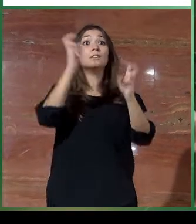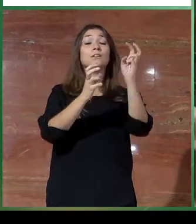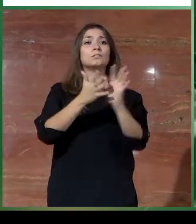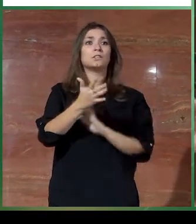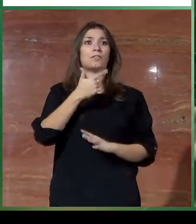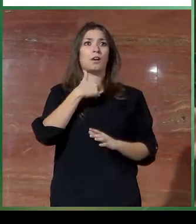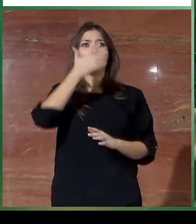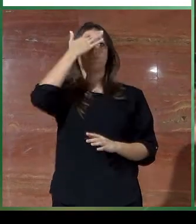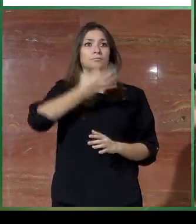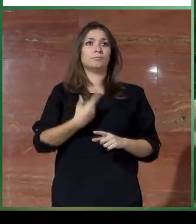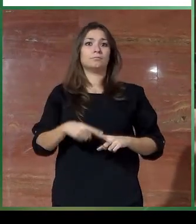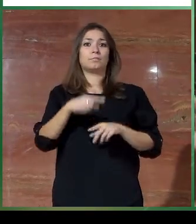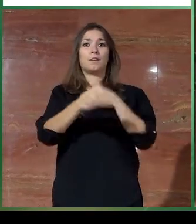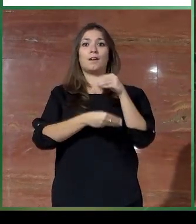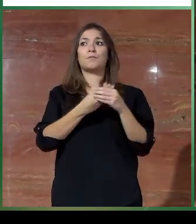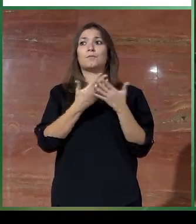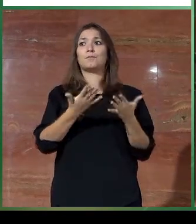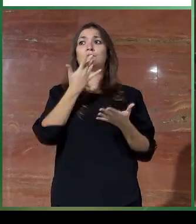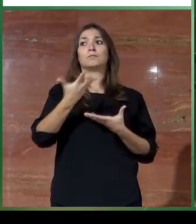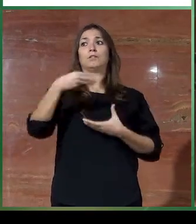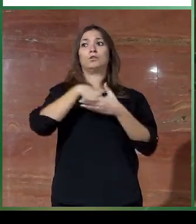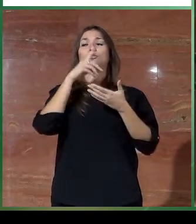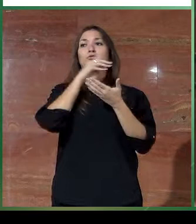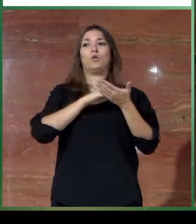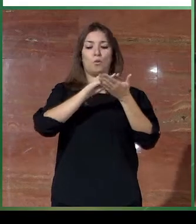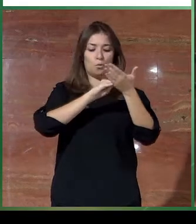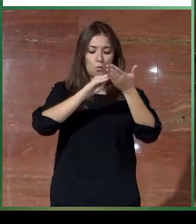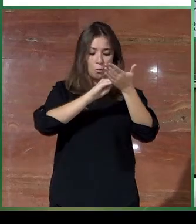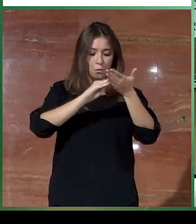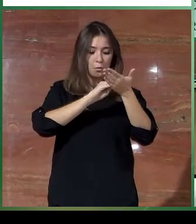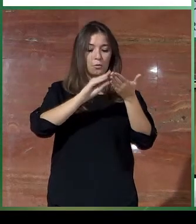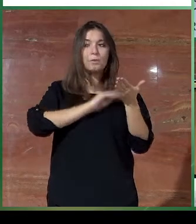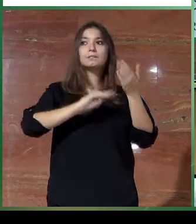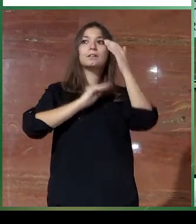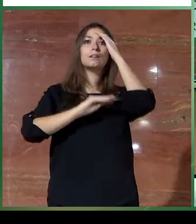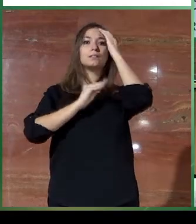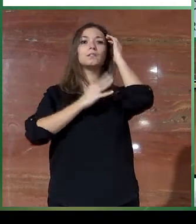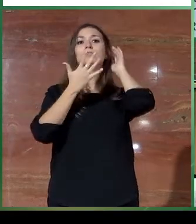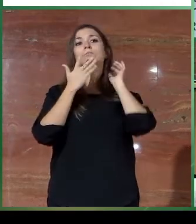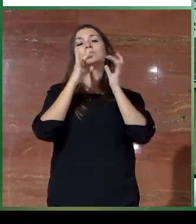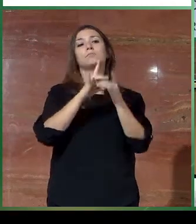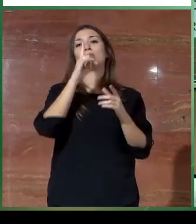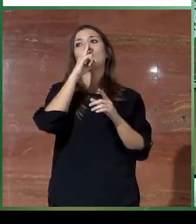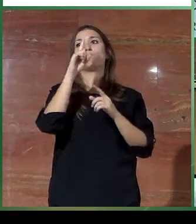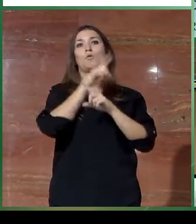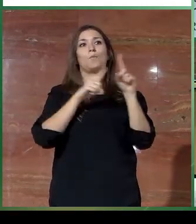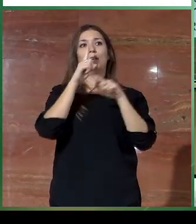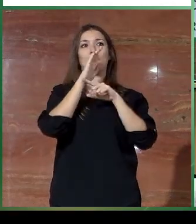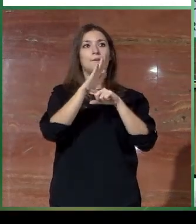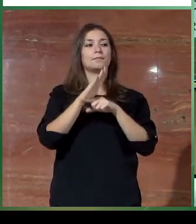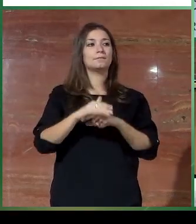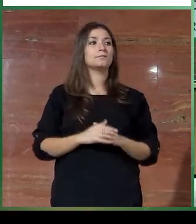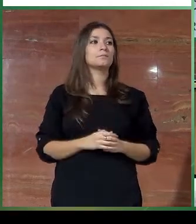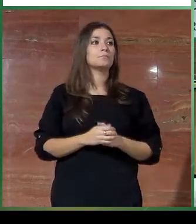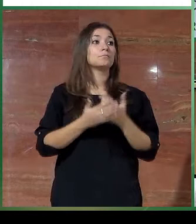estáis haciendo y de lo que estamos haciendo, y sois parte de la solución, parte muy importante de la solución a los problemas planteados, ¿no? Con lo